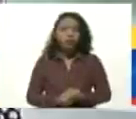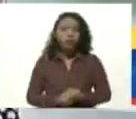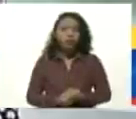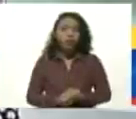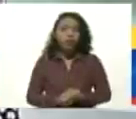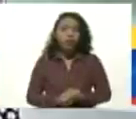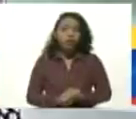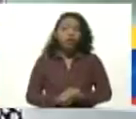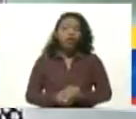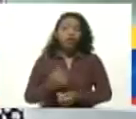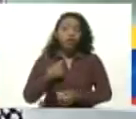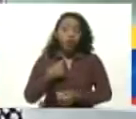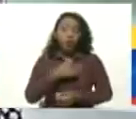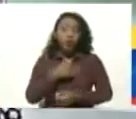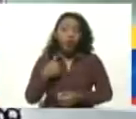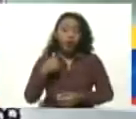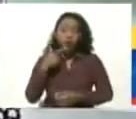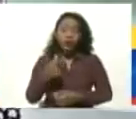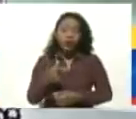debo decirle, presidente,